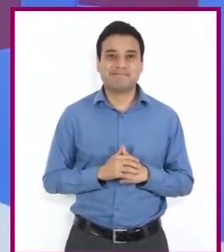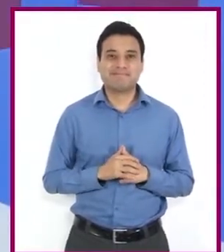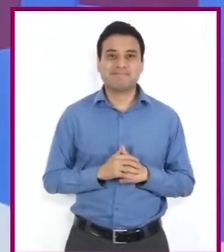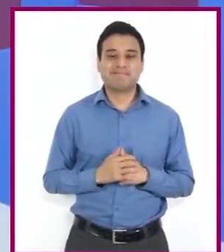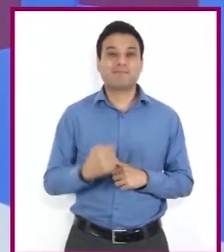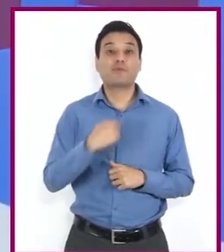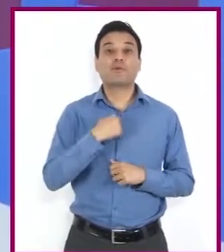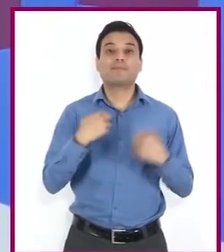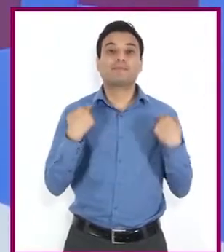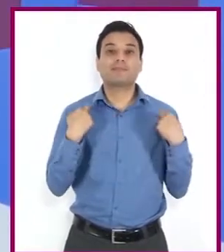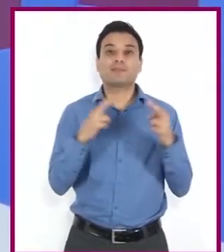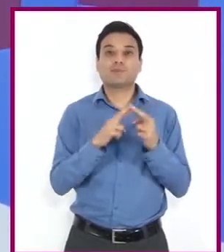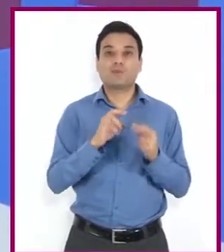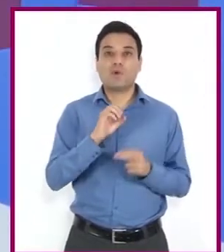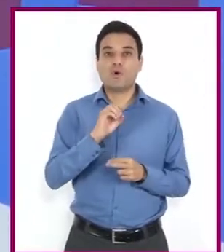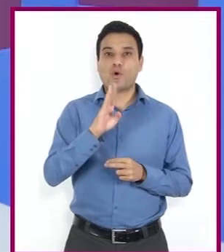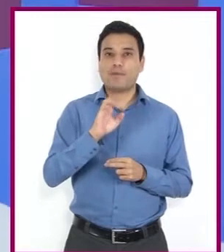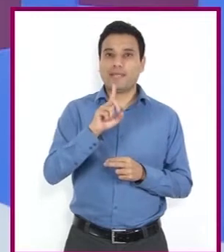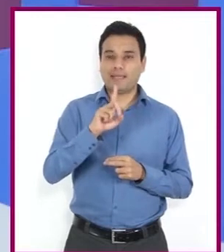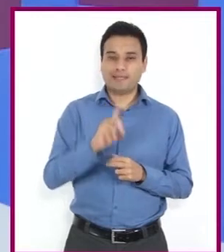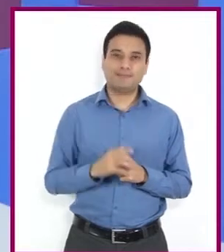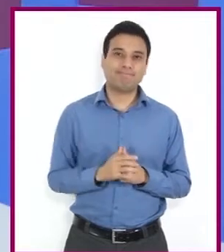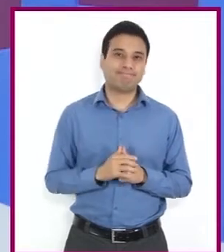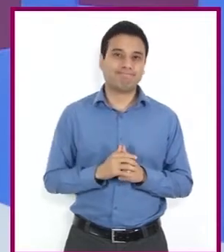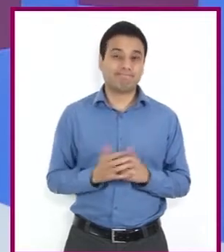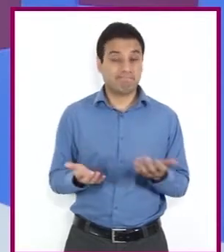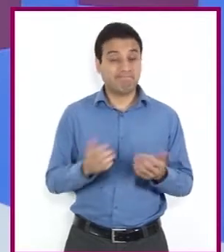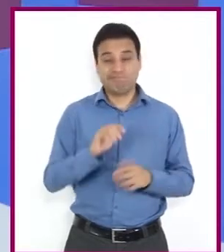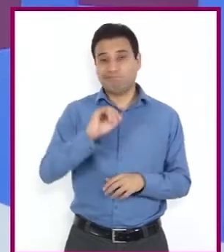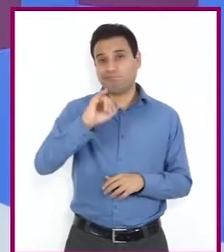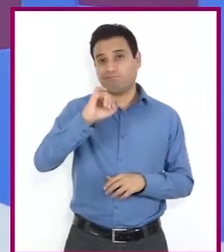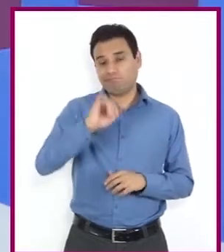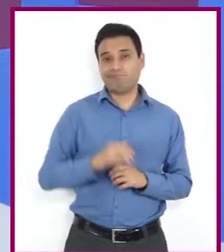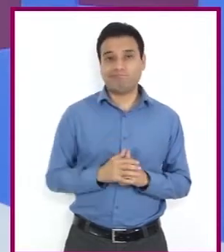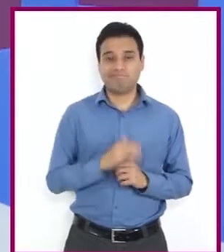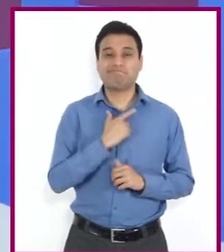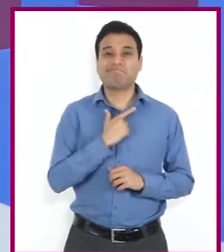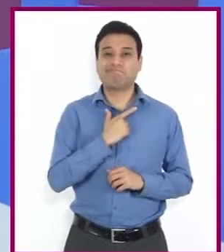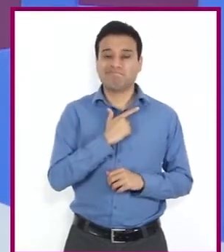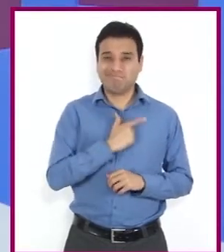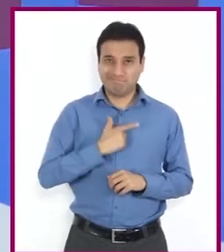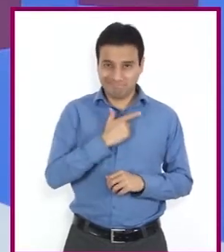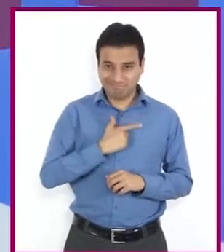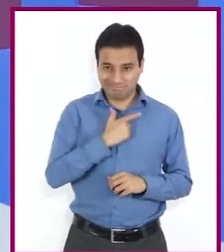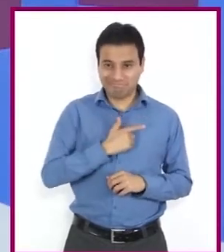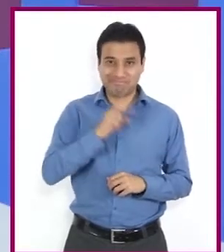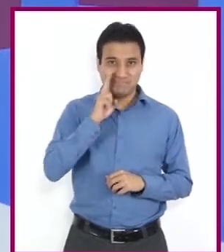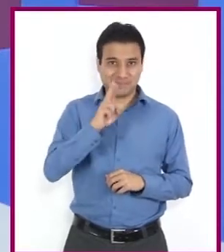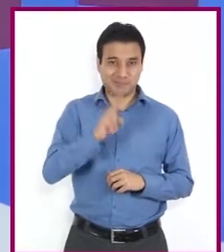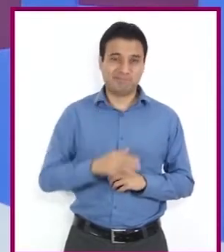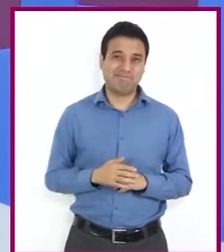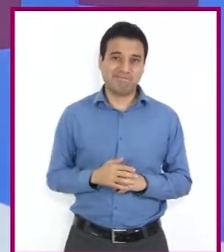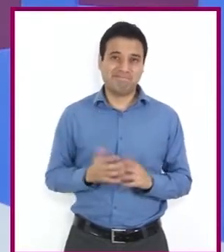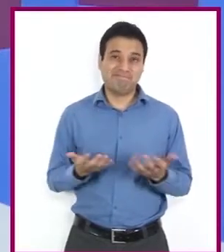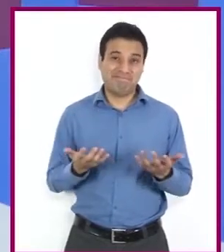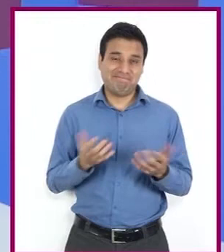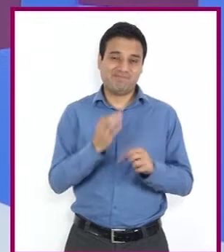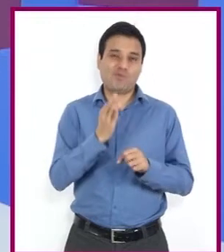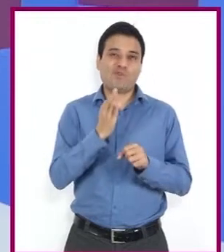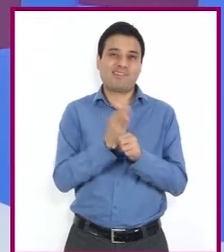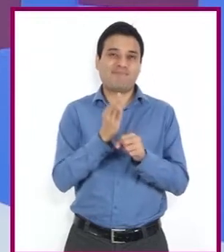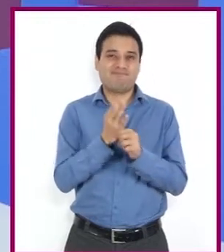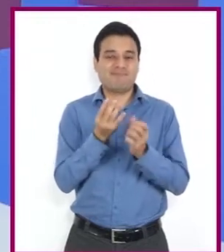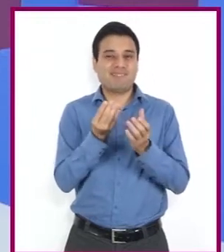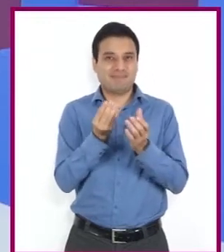Soy el profesor Obed Santos Huerta y efectivamente es un gusto encontrarnos por aquí en una sesión más